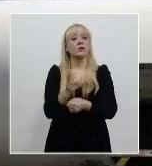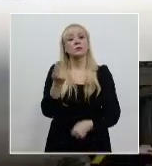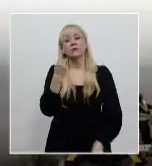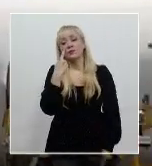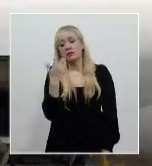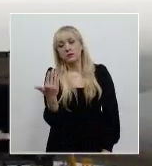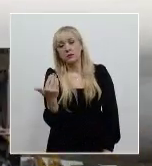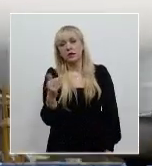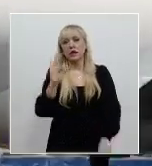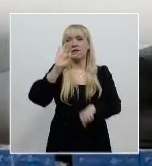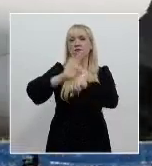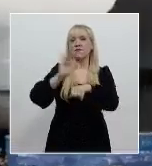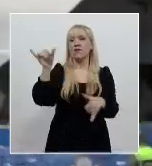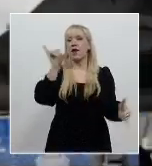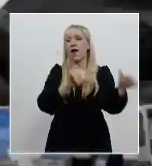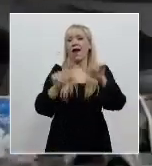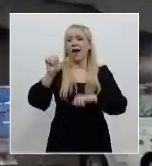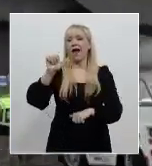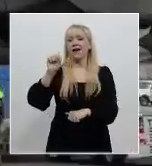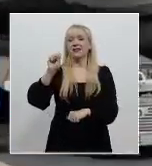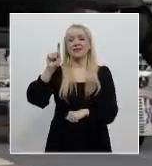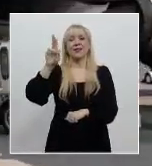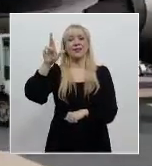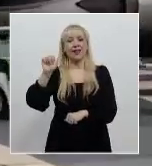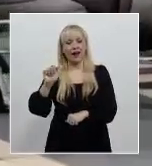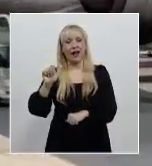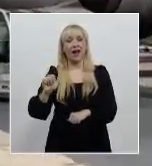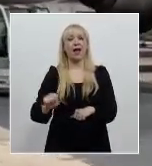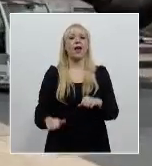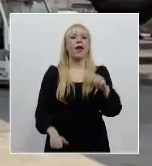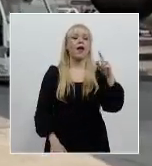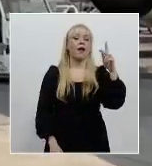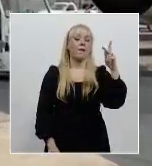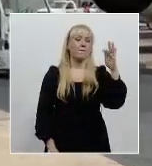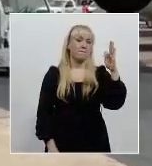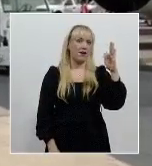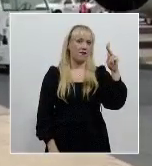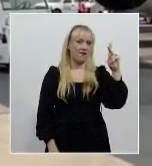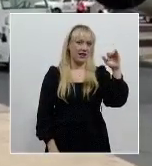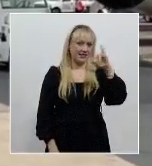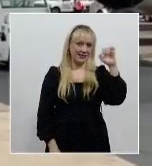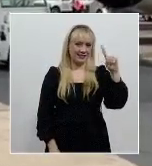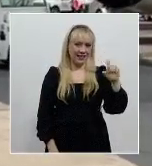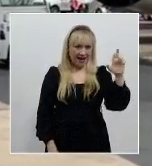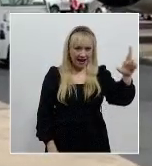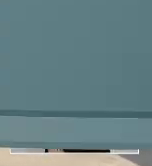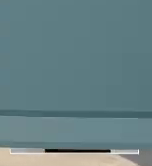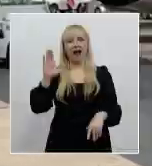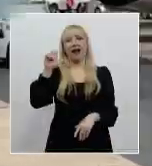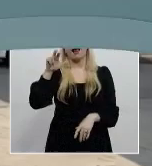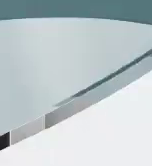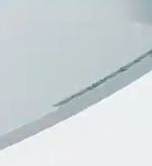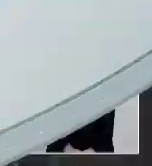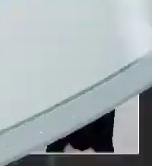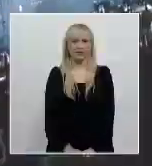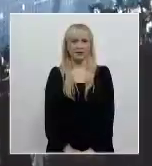las farmacéuticas AstraZeneca, Serum, Pfizer, BioNTech, CanSino, Sinovac y Sputnik.